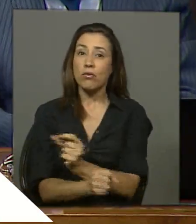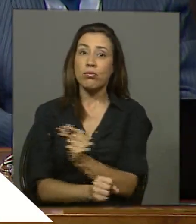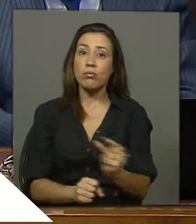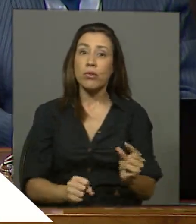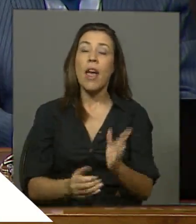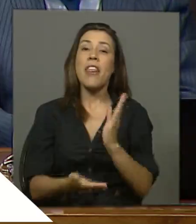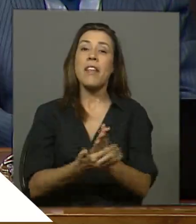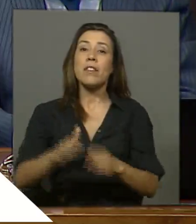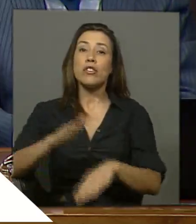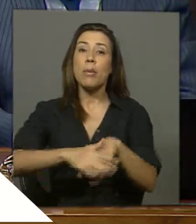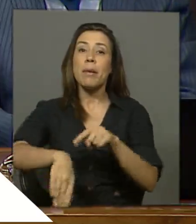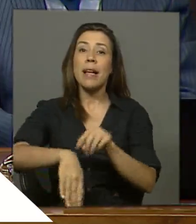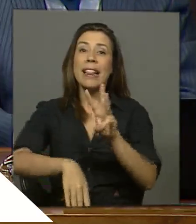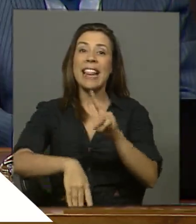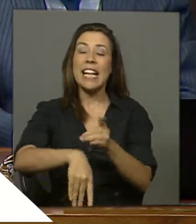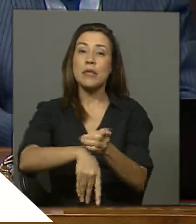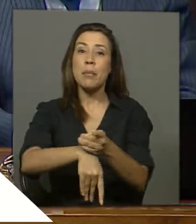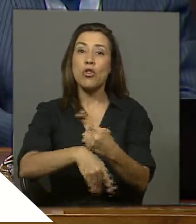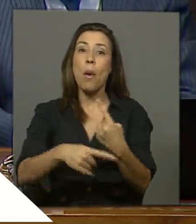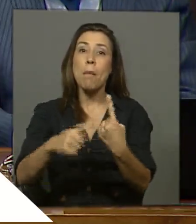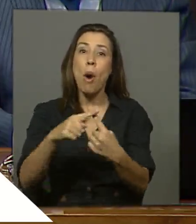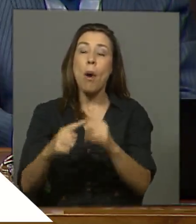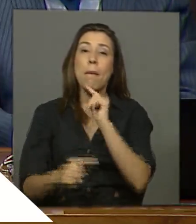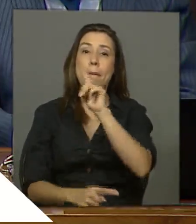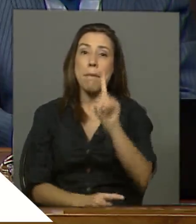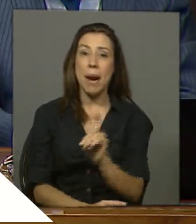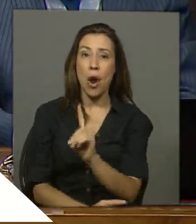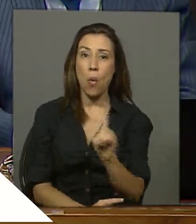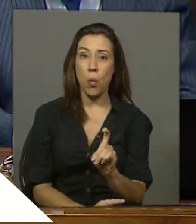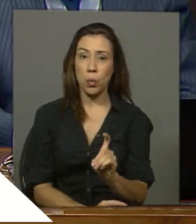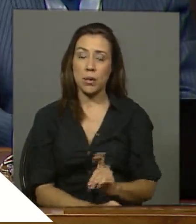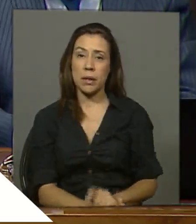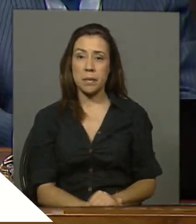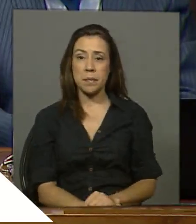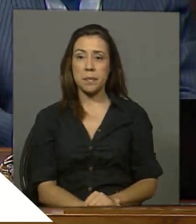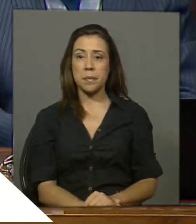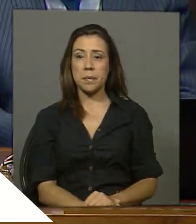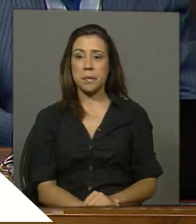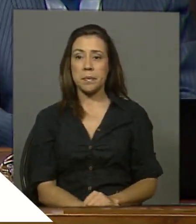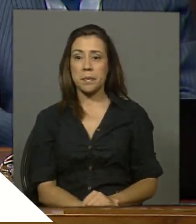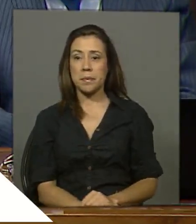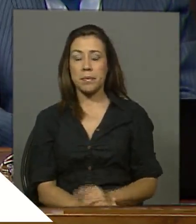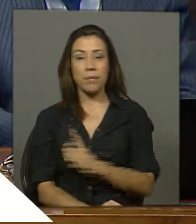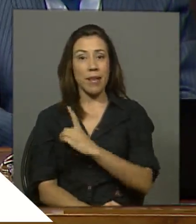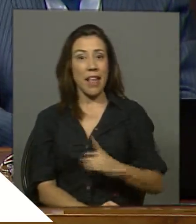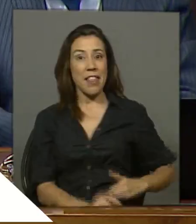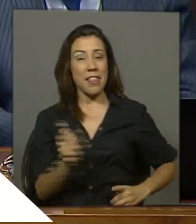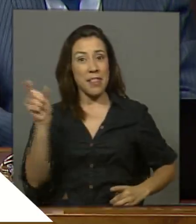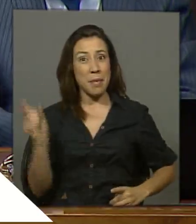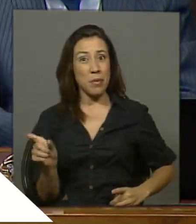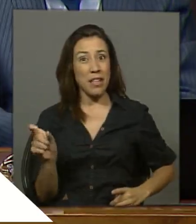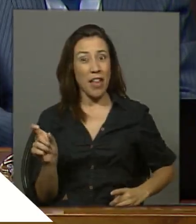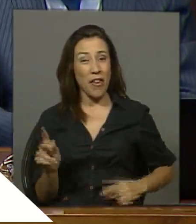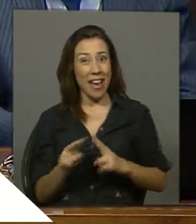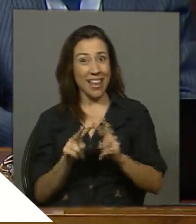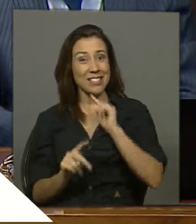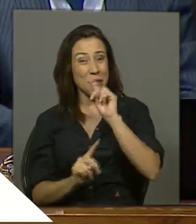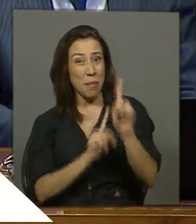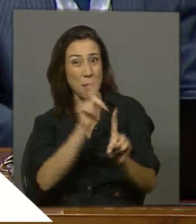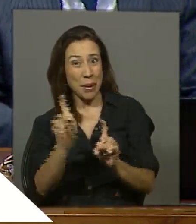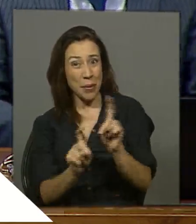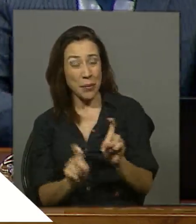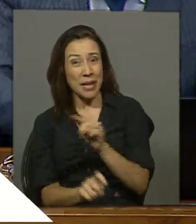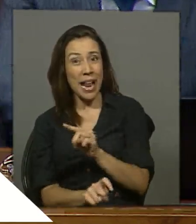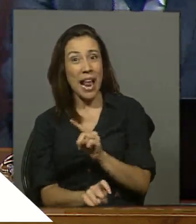lapso superior a 3 minutos por cada uno el diputado designado para formular la